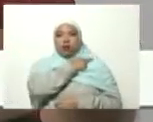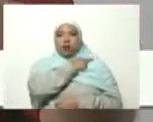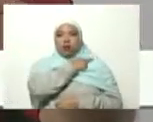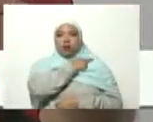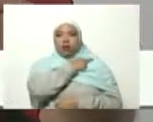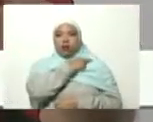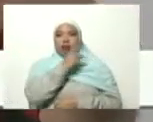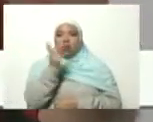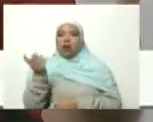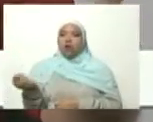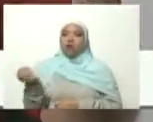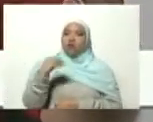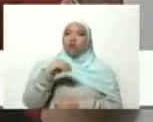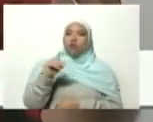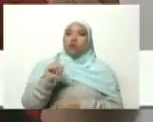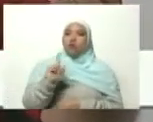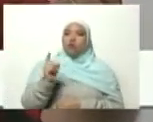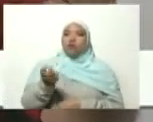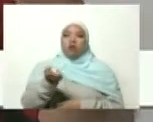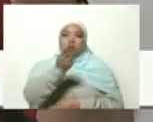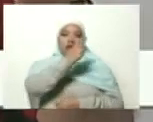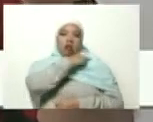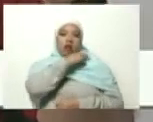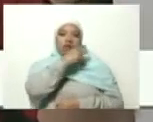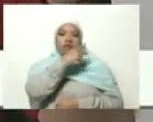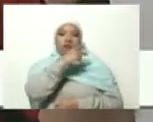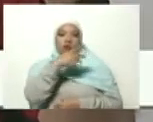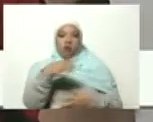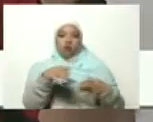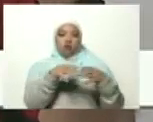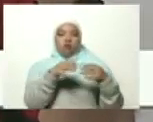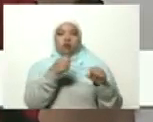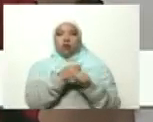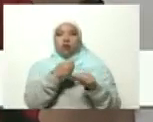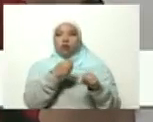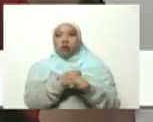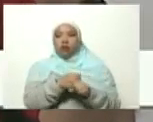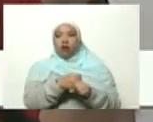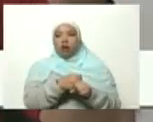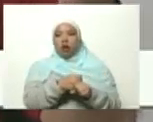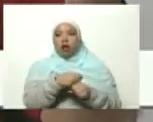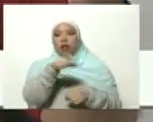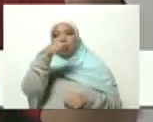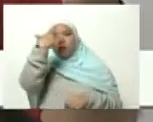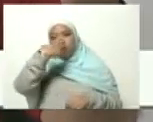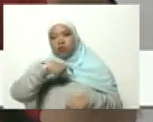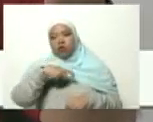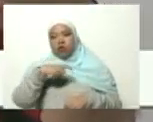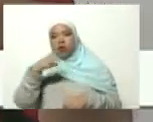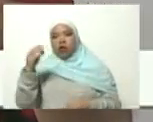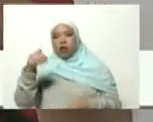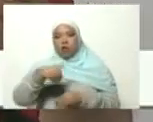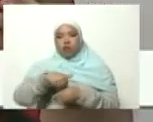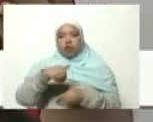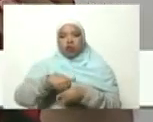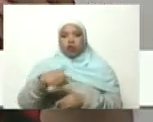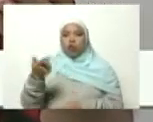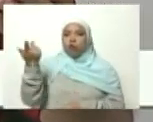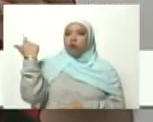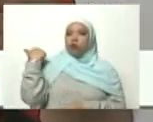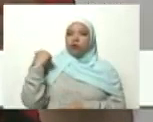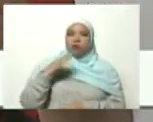lo sumamos, pero no un cargo de dirección. Si una persona no fue a votar en las elecciones pasadas sin ningún